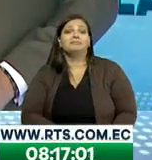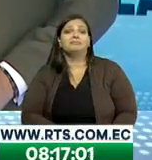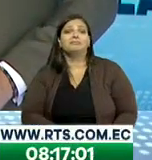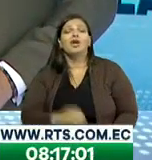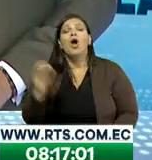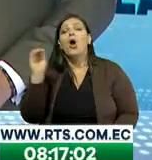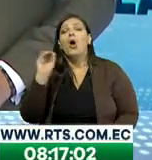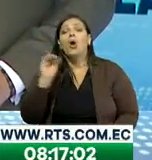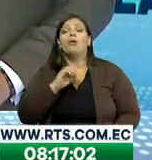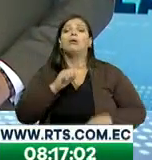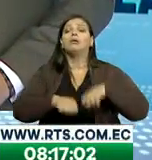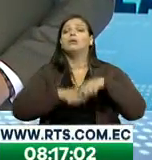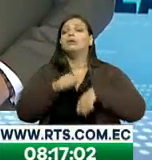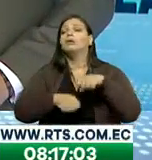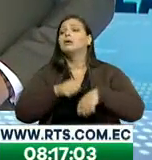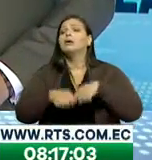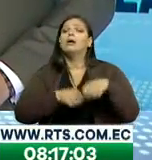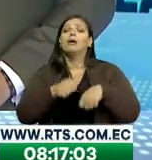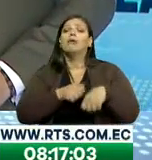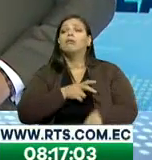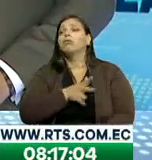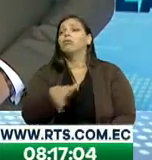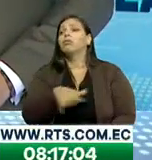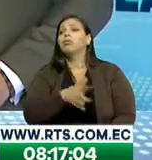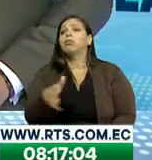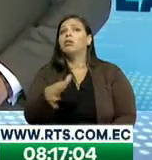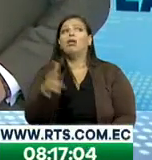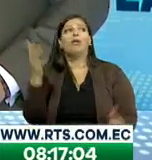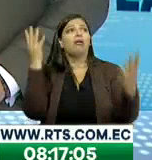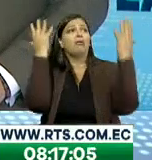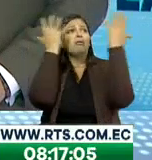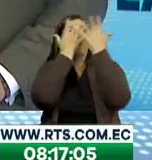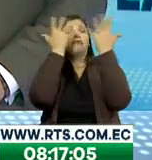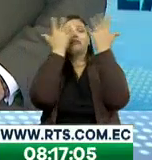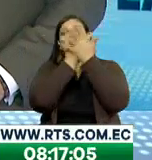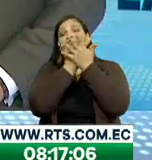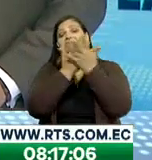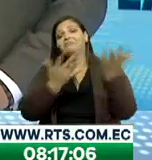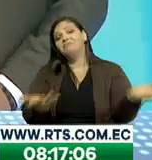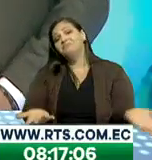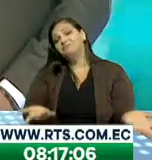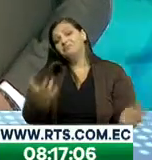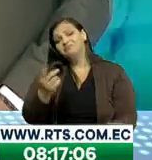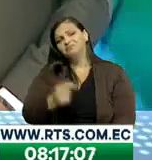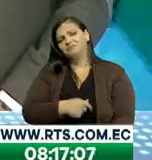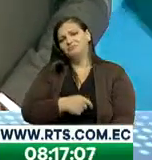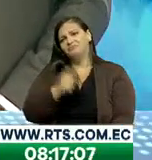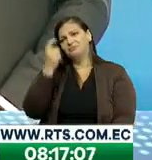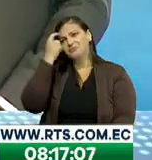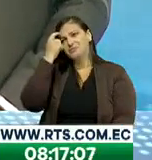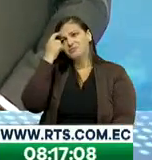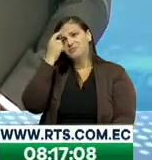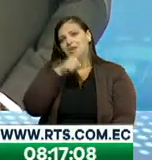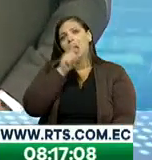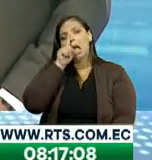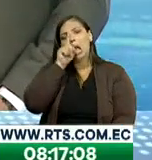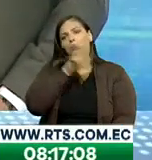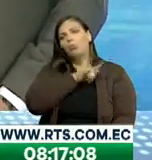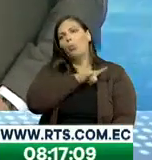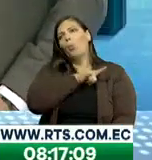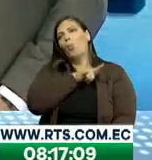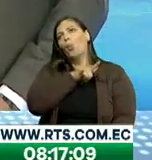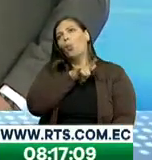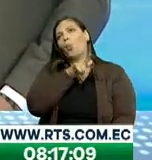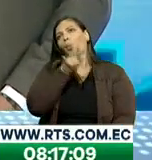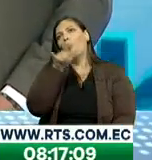Ah, mañana, entonces allá está el informe. Mañana está el informe. Para mí que está allá, sí. Para mí que se fue para allá. Ya te voy a decir algo de lo que está pasando en la selección,